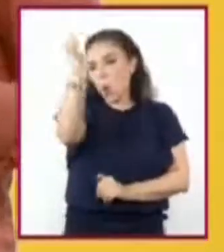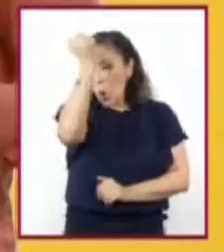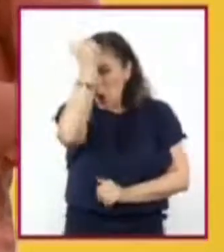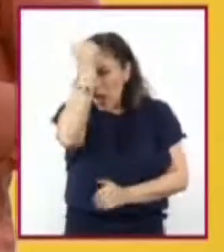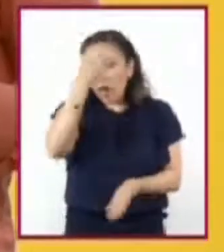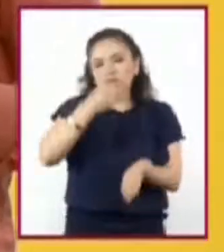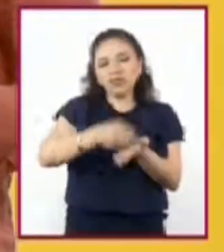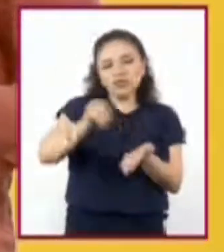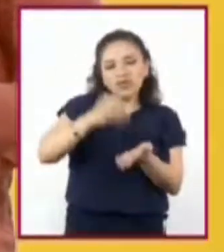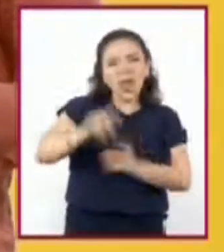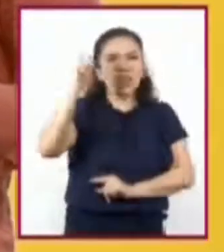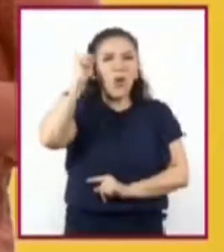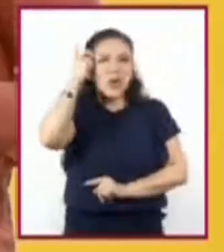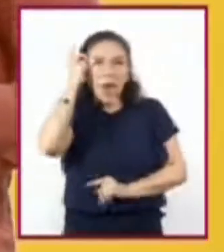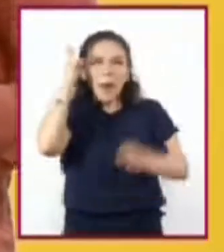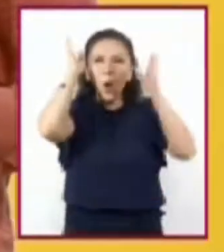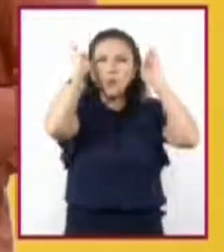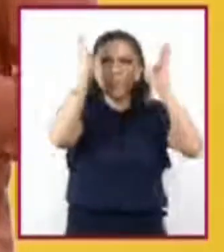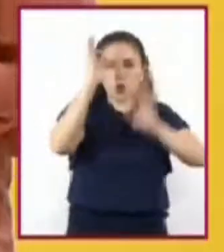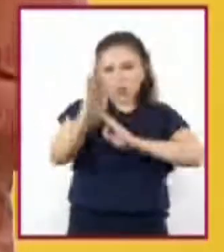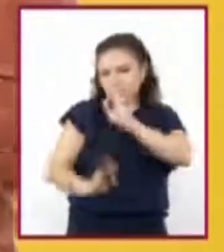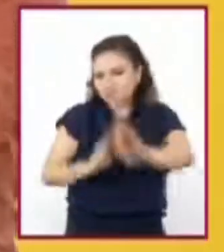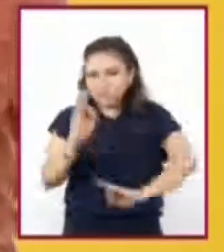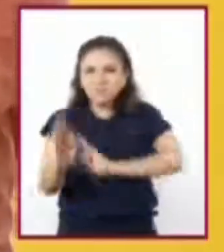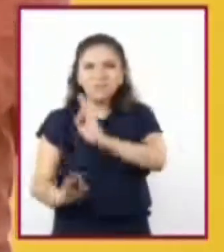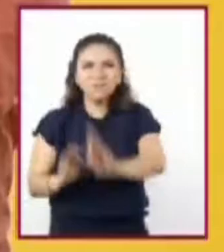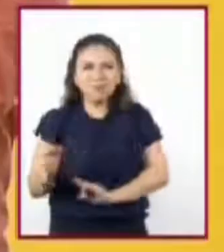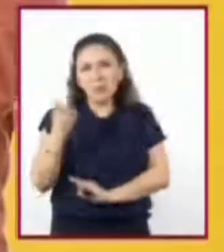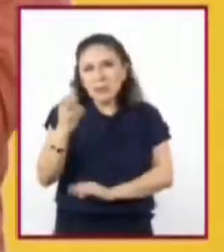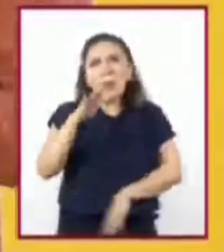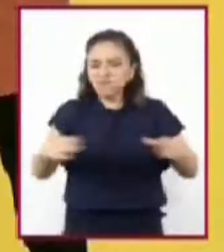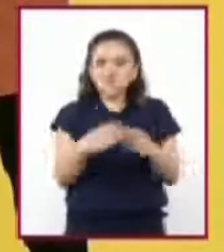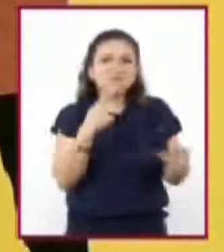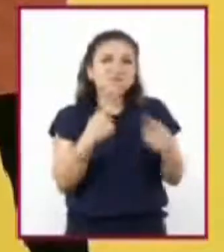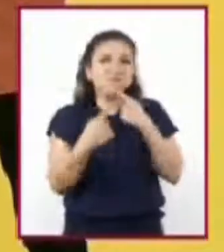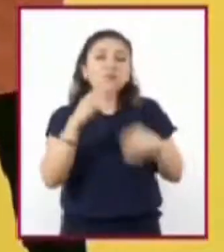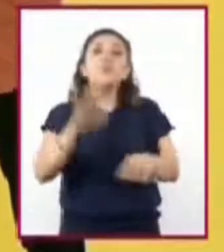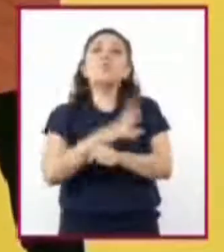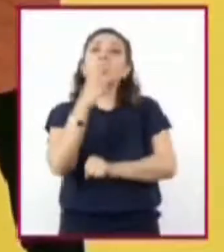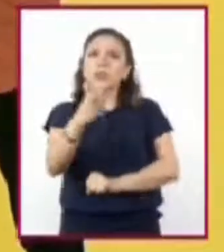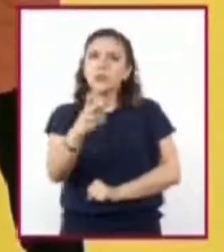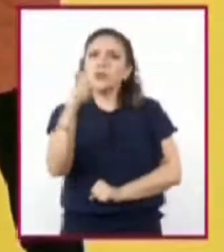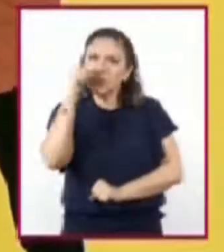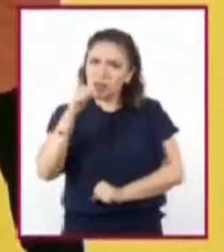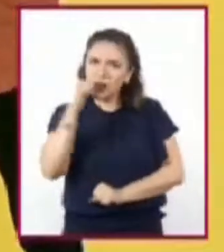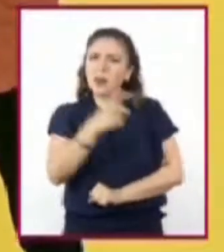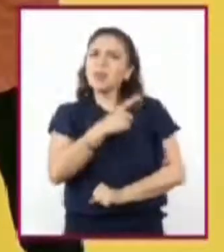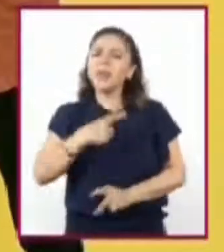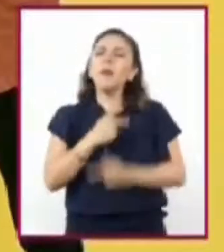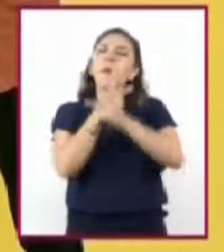borregos, cerdos, caballos, burros, entre otros. Pongamos en práctica la